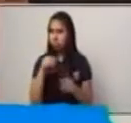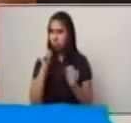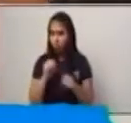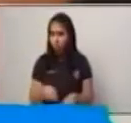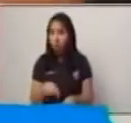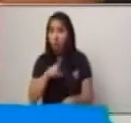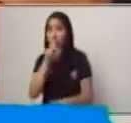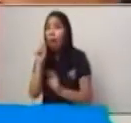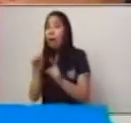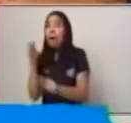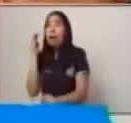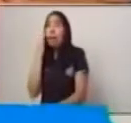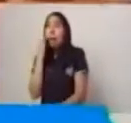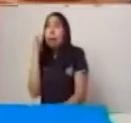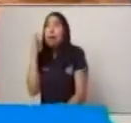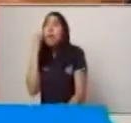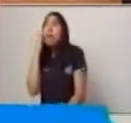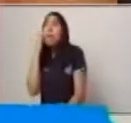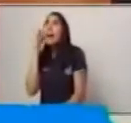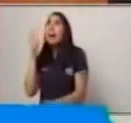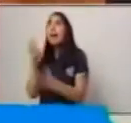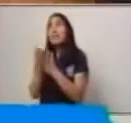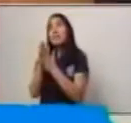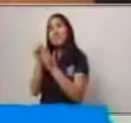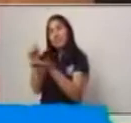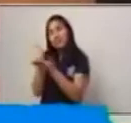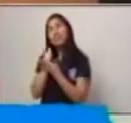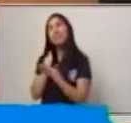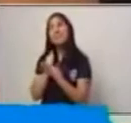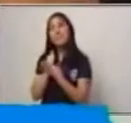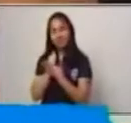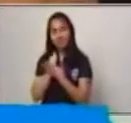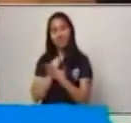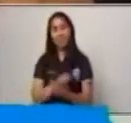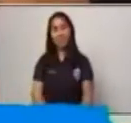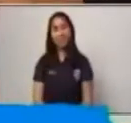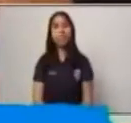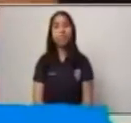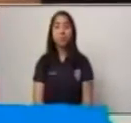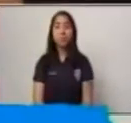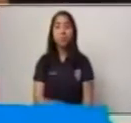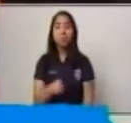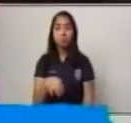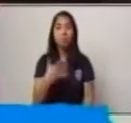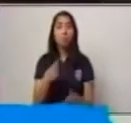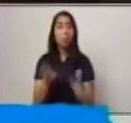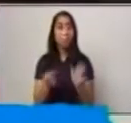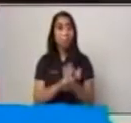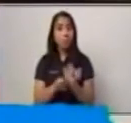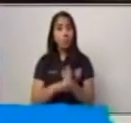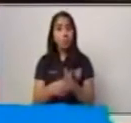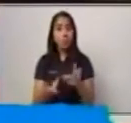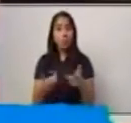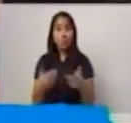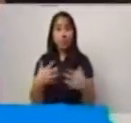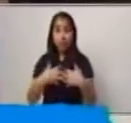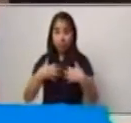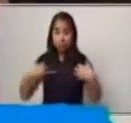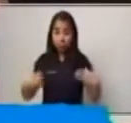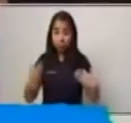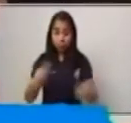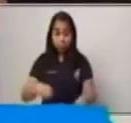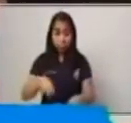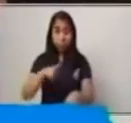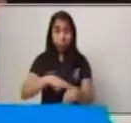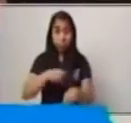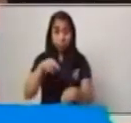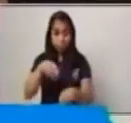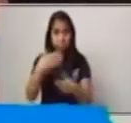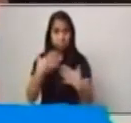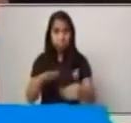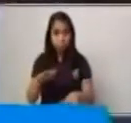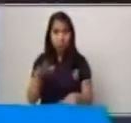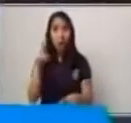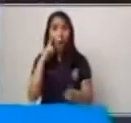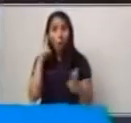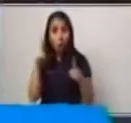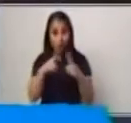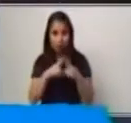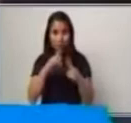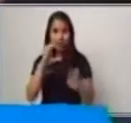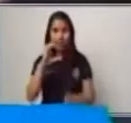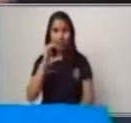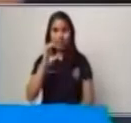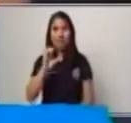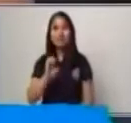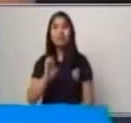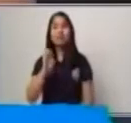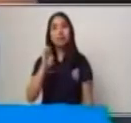acompañando. Veamos. En ciencias naturales ya viste la célula y ves que está compuesta por un núcleo. ¿Qué